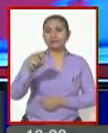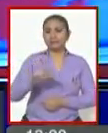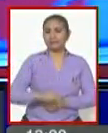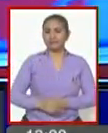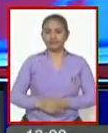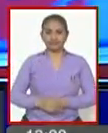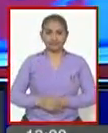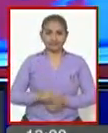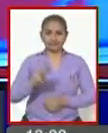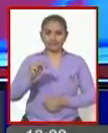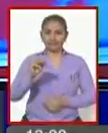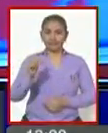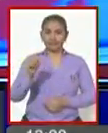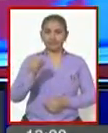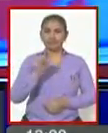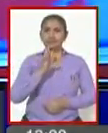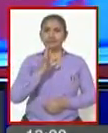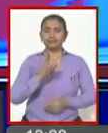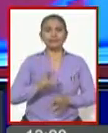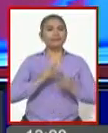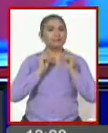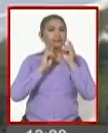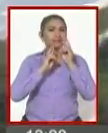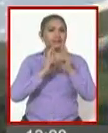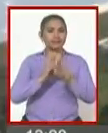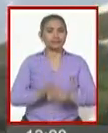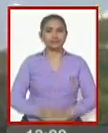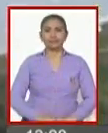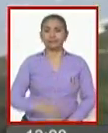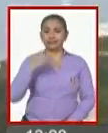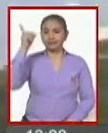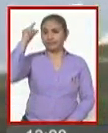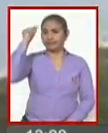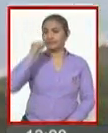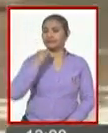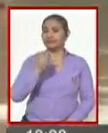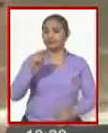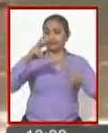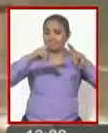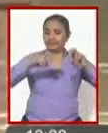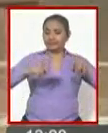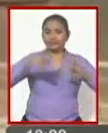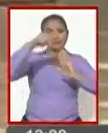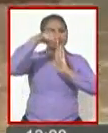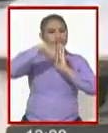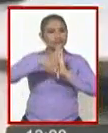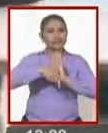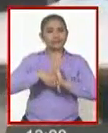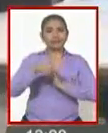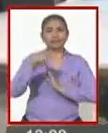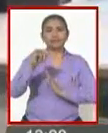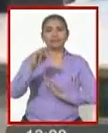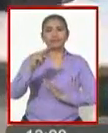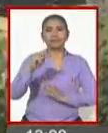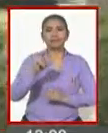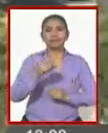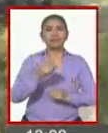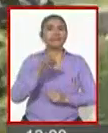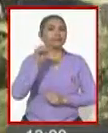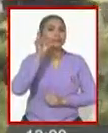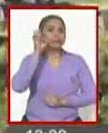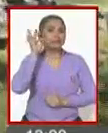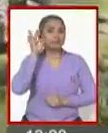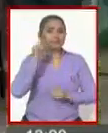del movimiento al socialismo responde a esta denuncia el gobierno debe hacer un estudio a profundidad de belkin así lo